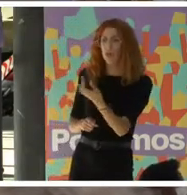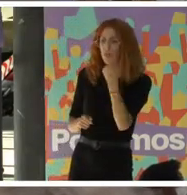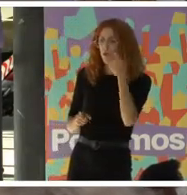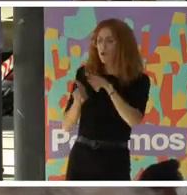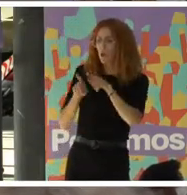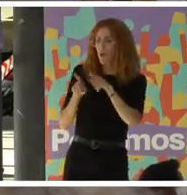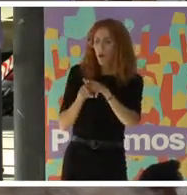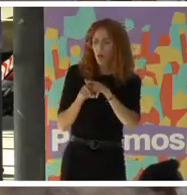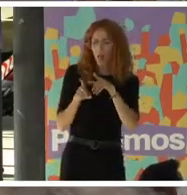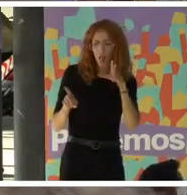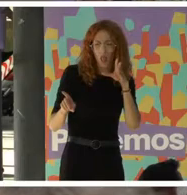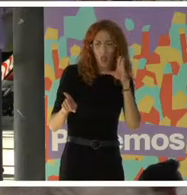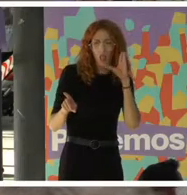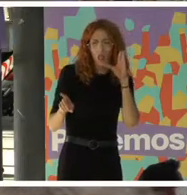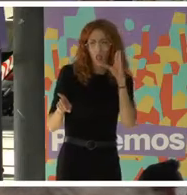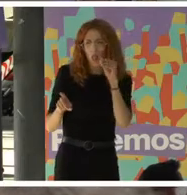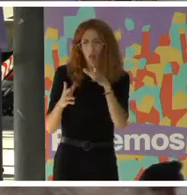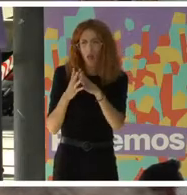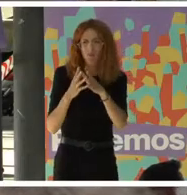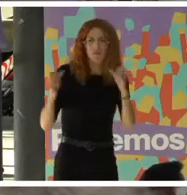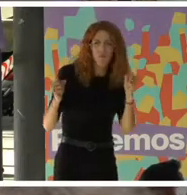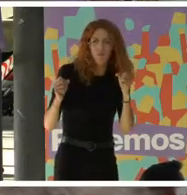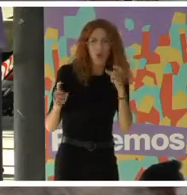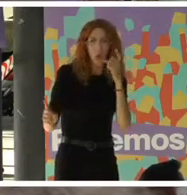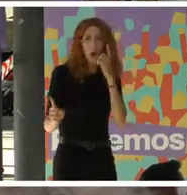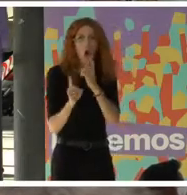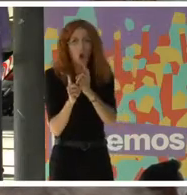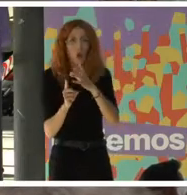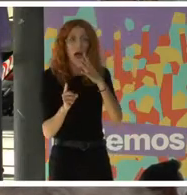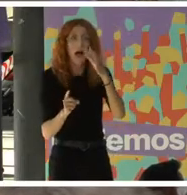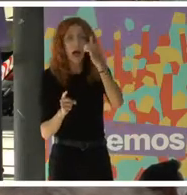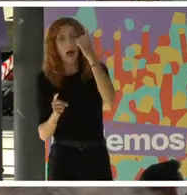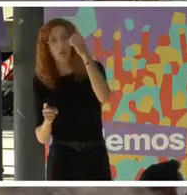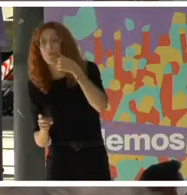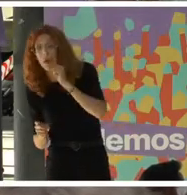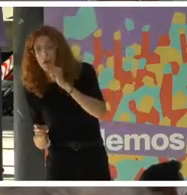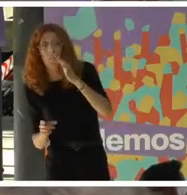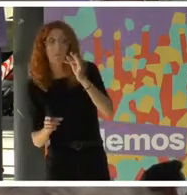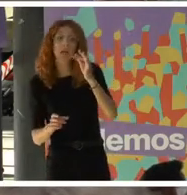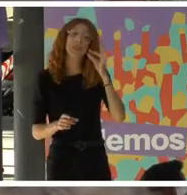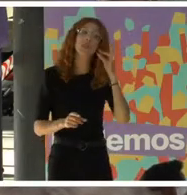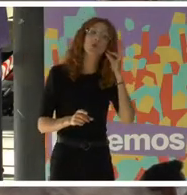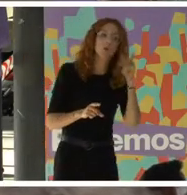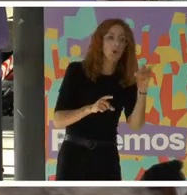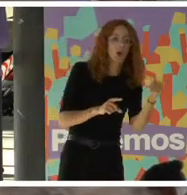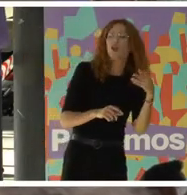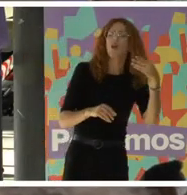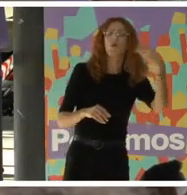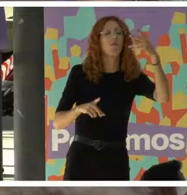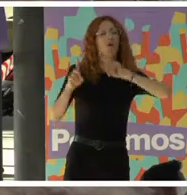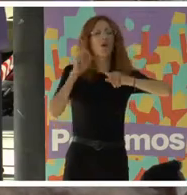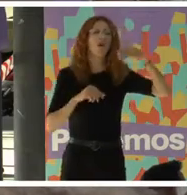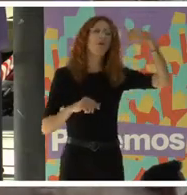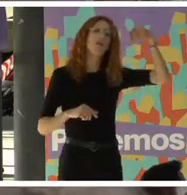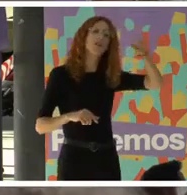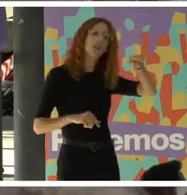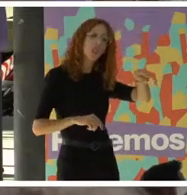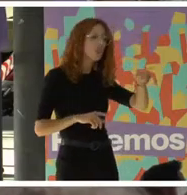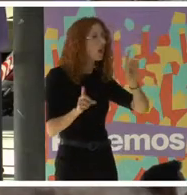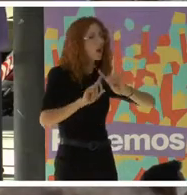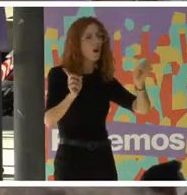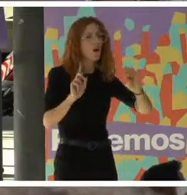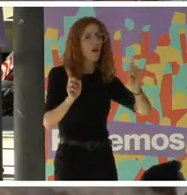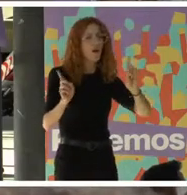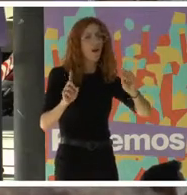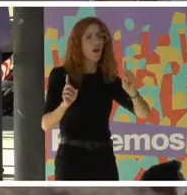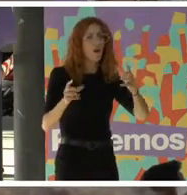con Villarejo para perjudicarle a él y a su mujer. En realidad, el problema ya no es con el presidente del gobierno. El problema es